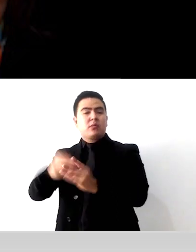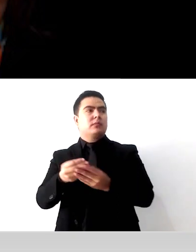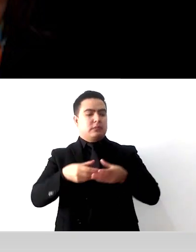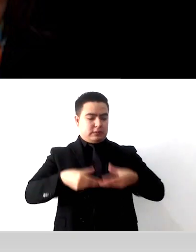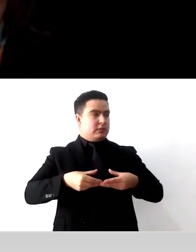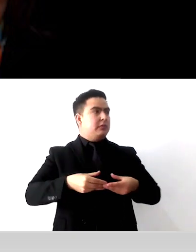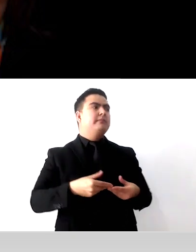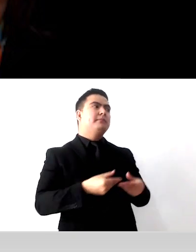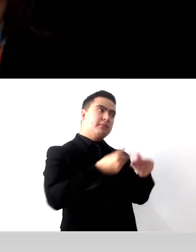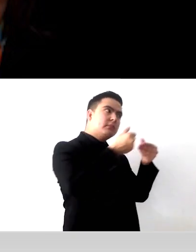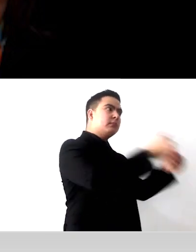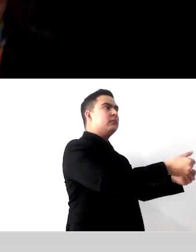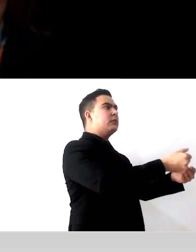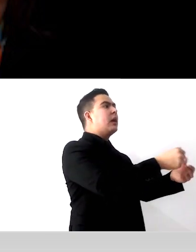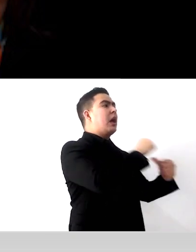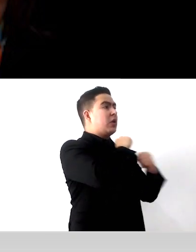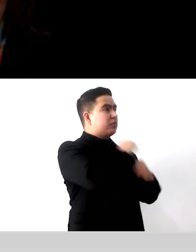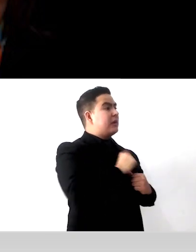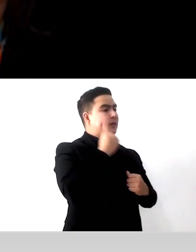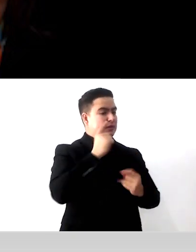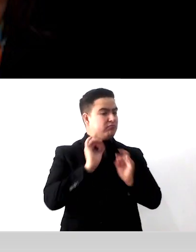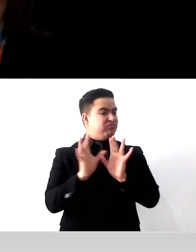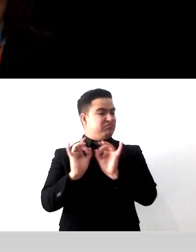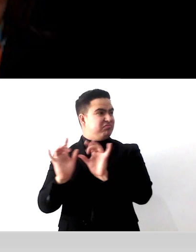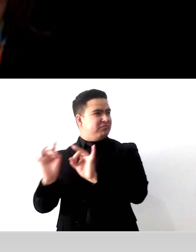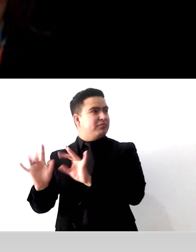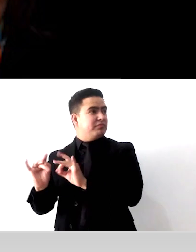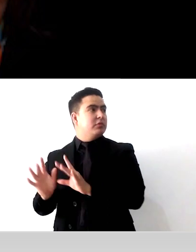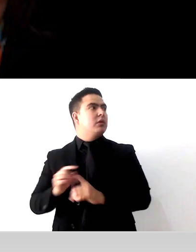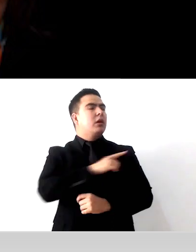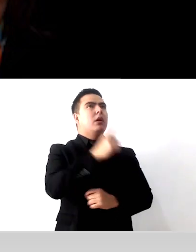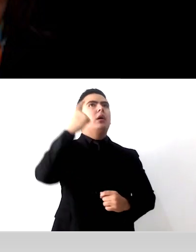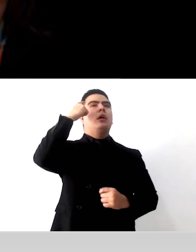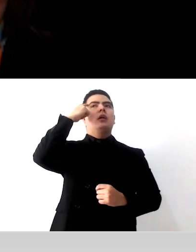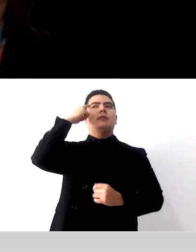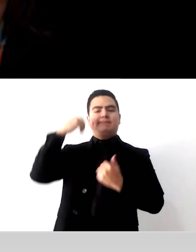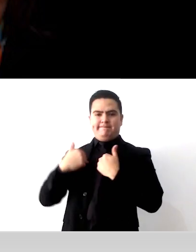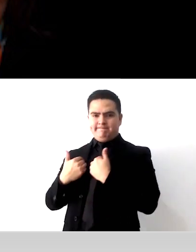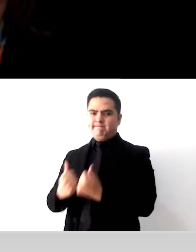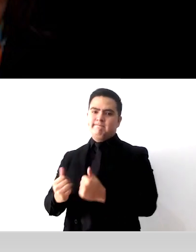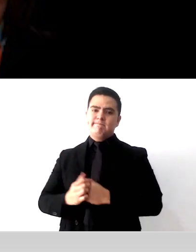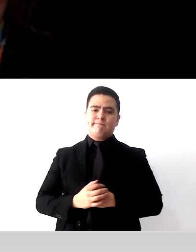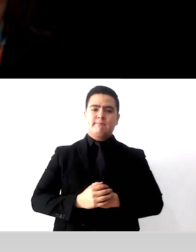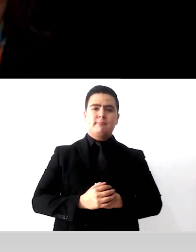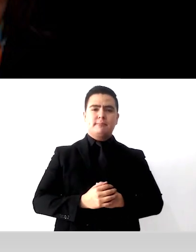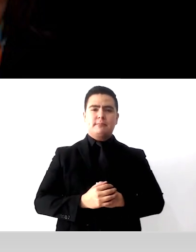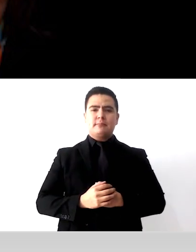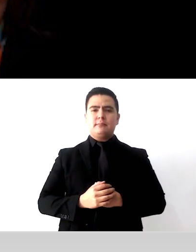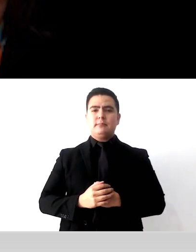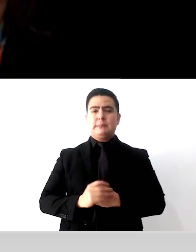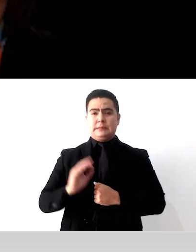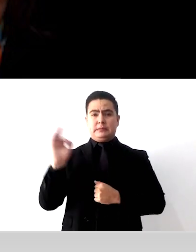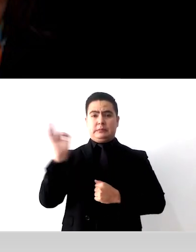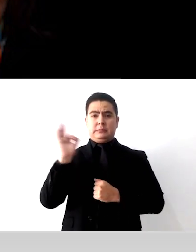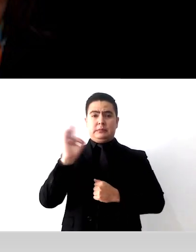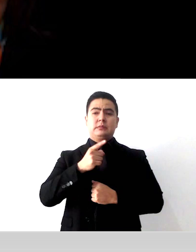el caso que lleven ante las autoridades del partido o las administrativas o jurisdiccionales. Y en casos de violencia